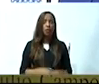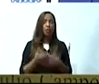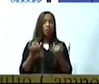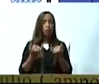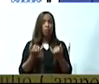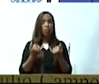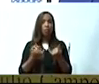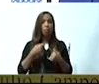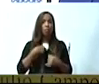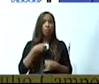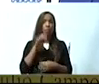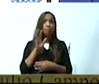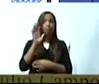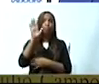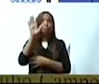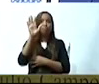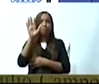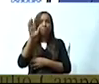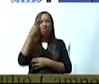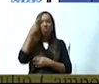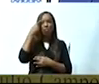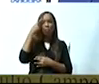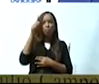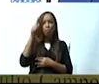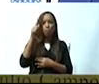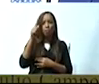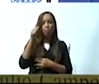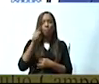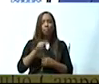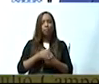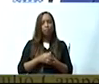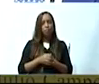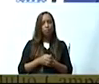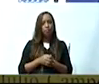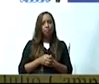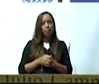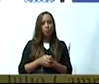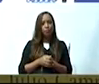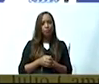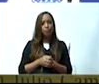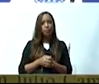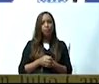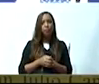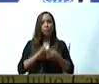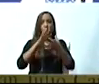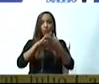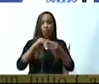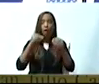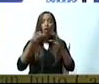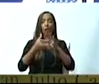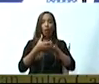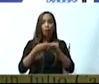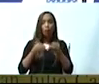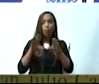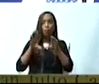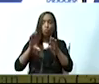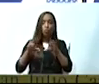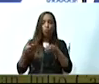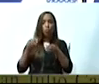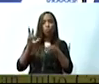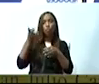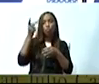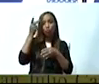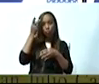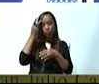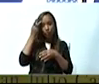defiendo la labor de los políticos, que no tomamos vacaciones, que